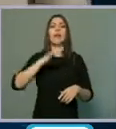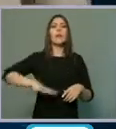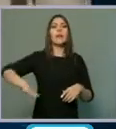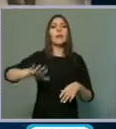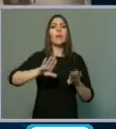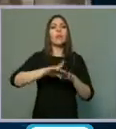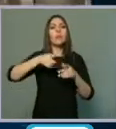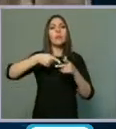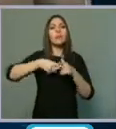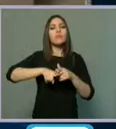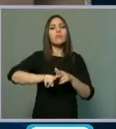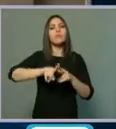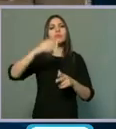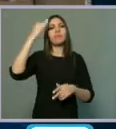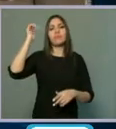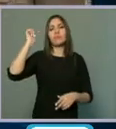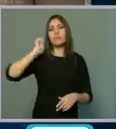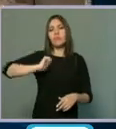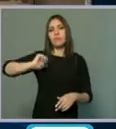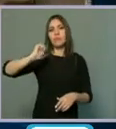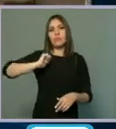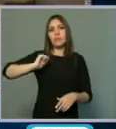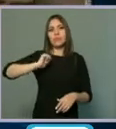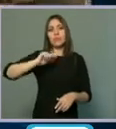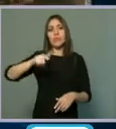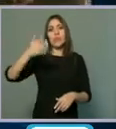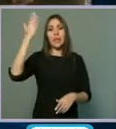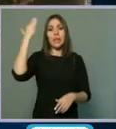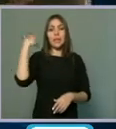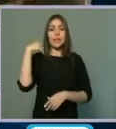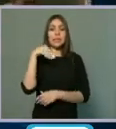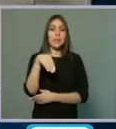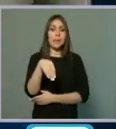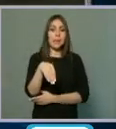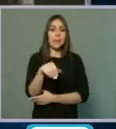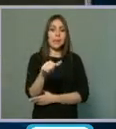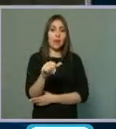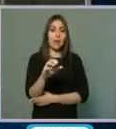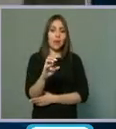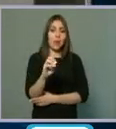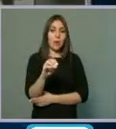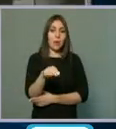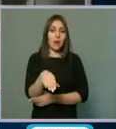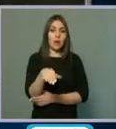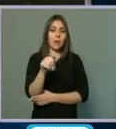origen, desde tiempos inmemoriales, donde se dice que Mahoma, desde Jerusalén, es donde